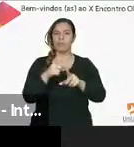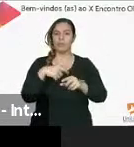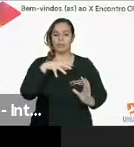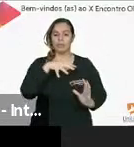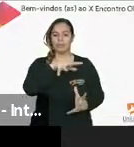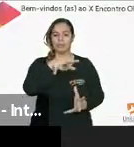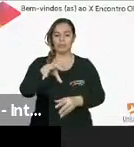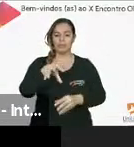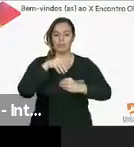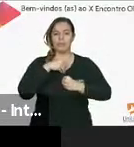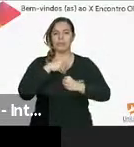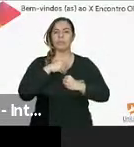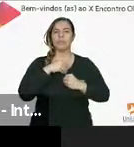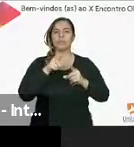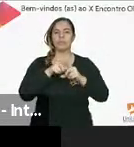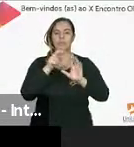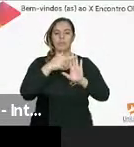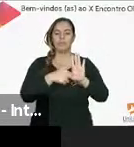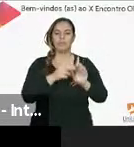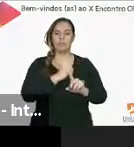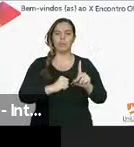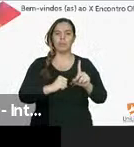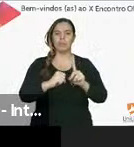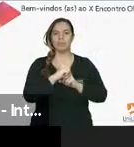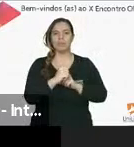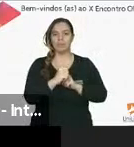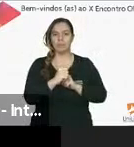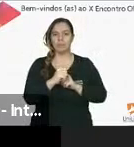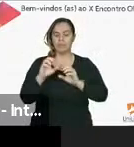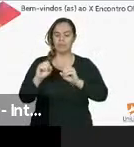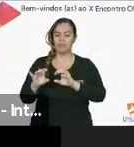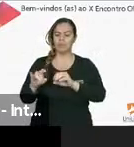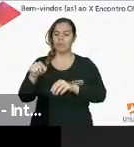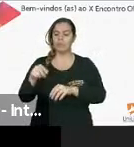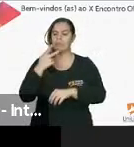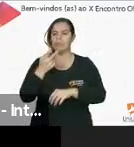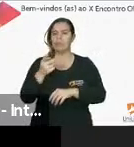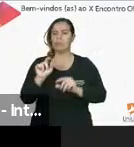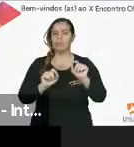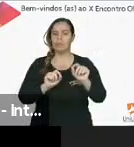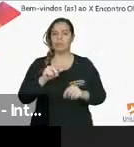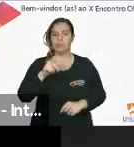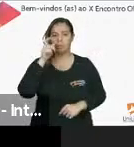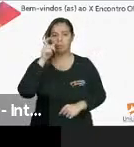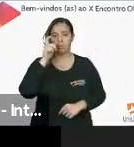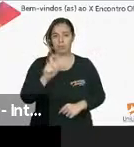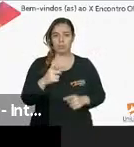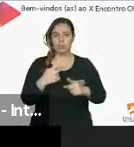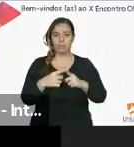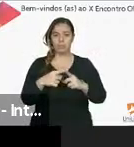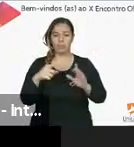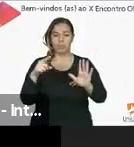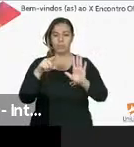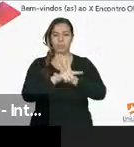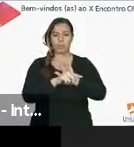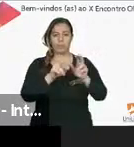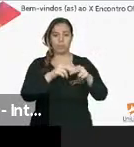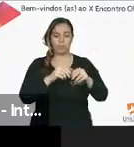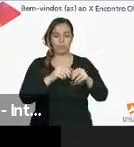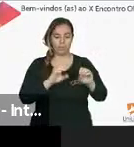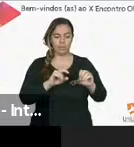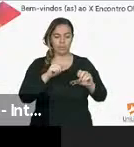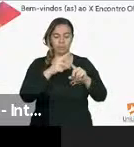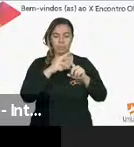de reglas sociales. ¿Qué quiere decir educación? Es bien interesante porque la pregunta por la educación como un